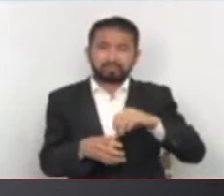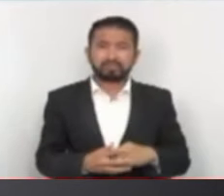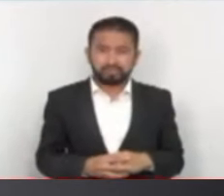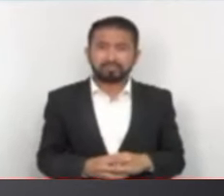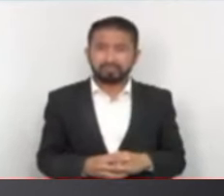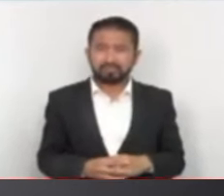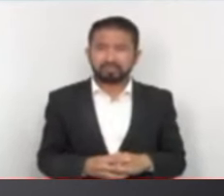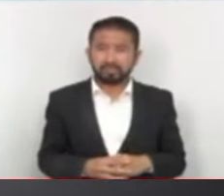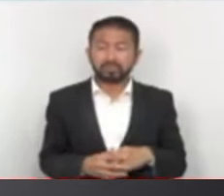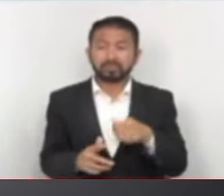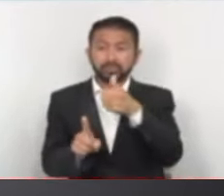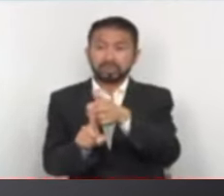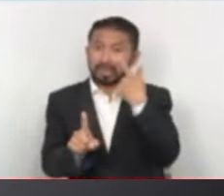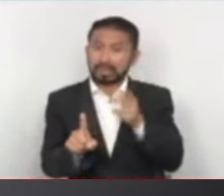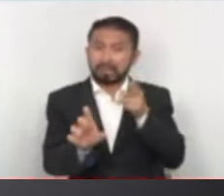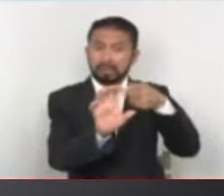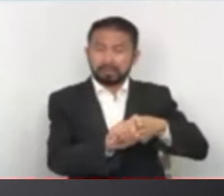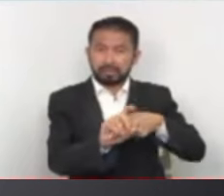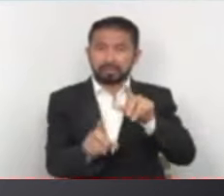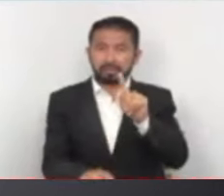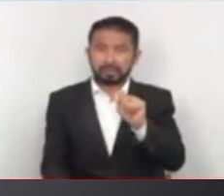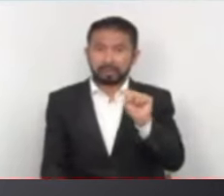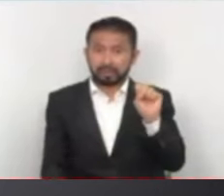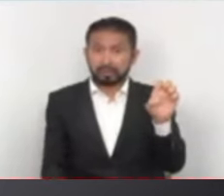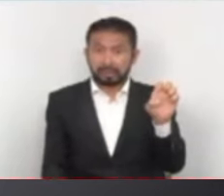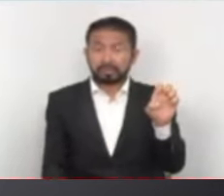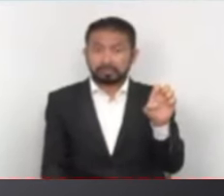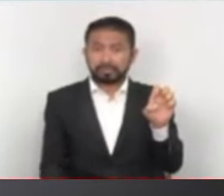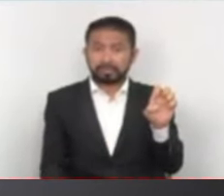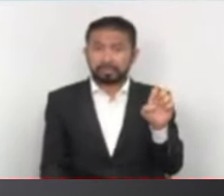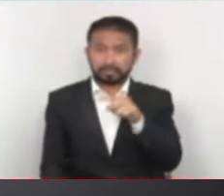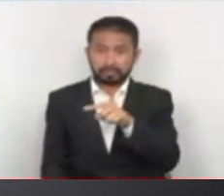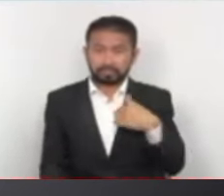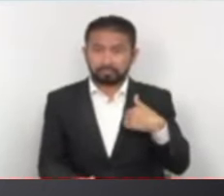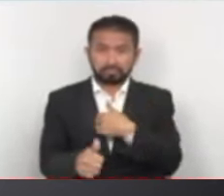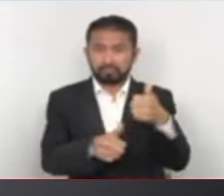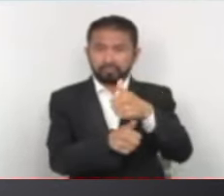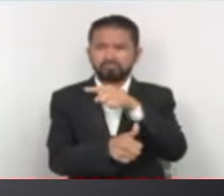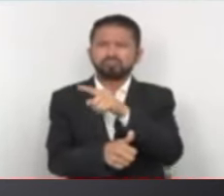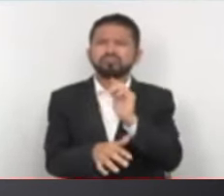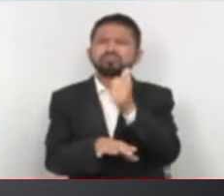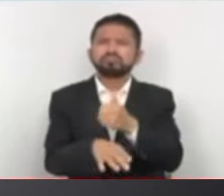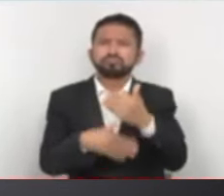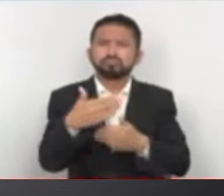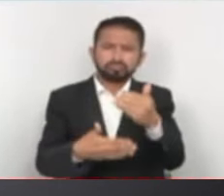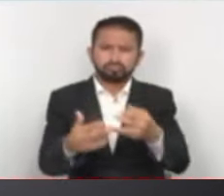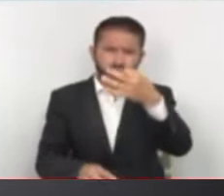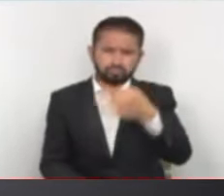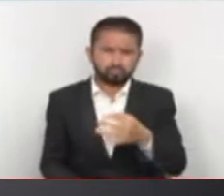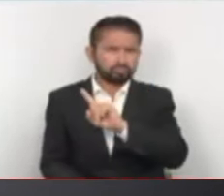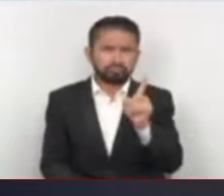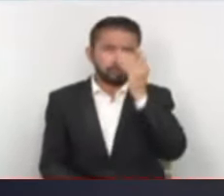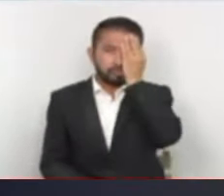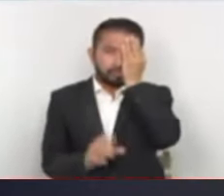Al ser electa usted magistrada del Tribunal Supremo Electoral, ¿qué mecanismos implementaría usted para que eso